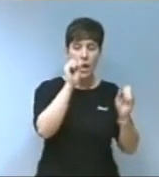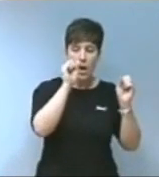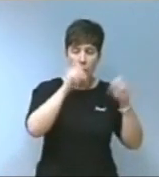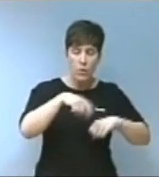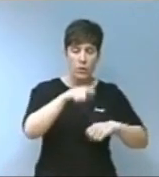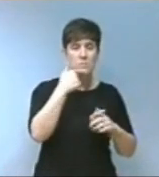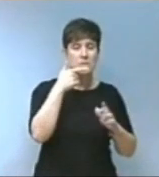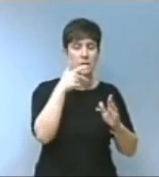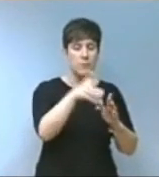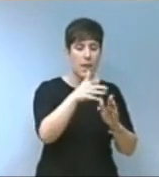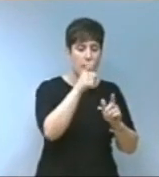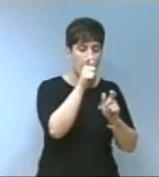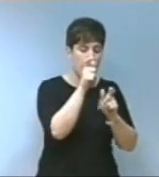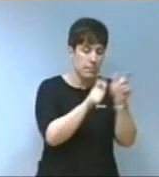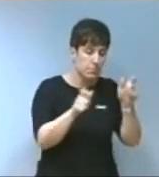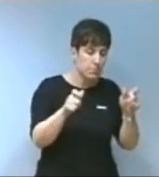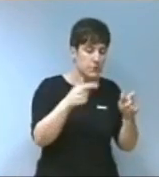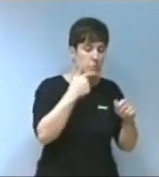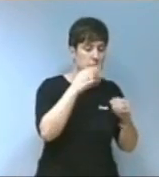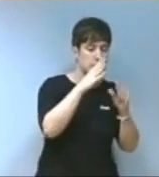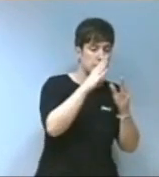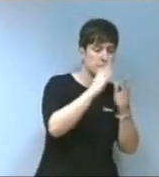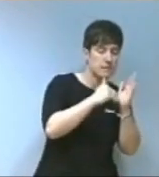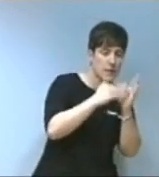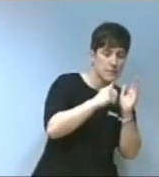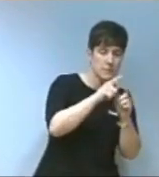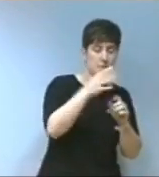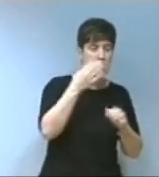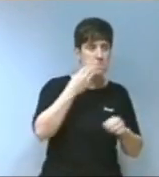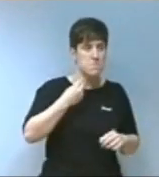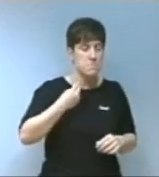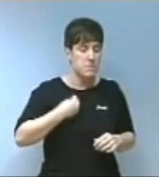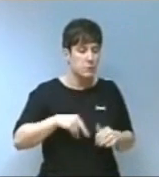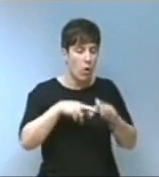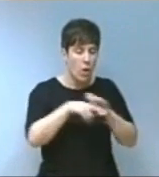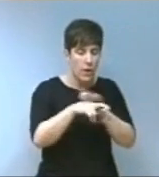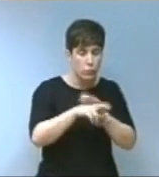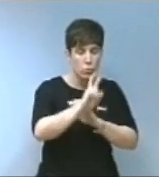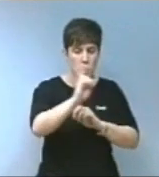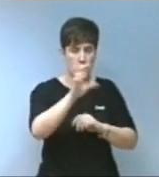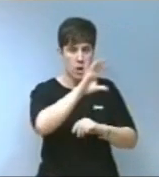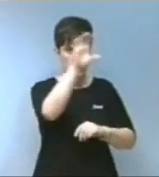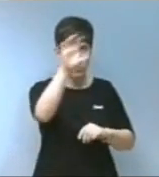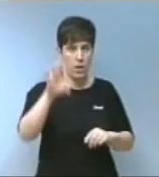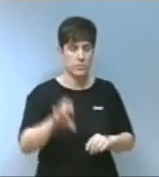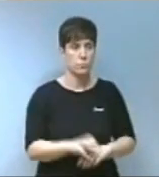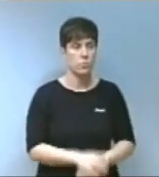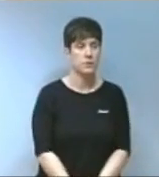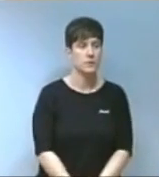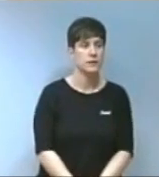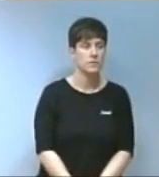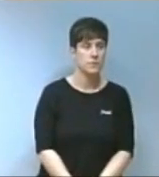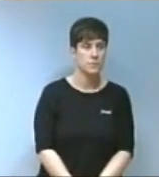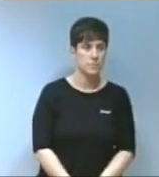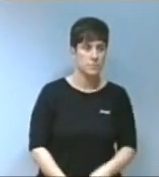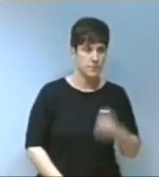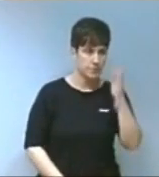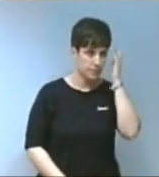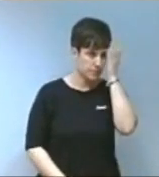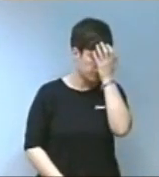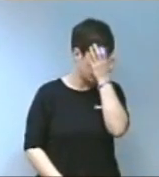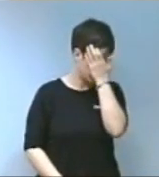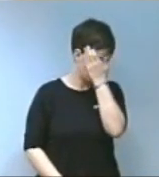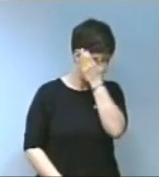ciudadanos valencianos tengan los mismos recursos que los ciudadanos residentes en otras comunidades autónomas? Le contestará la